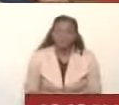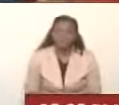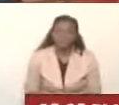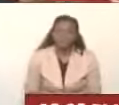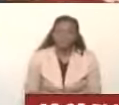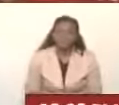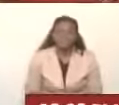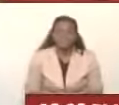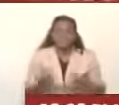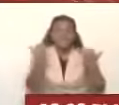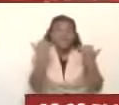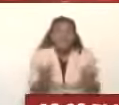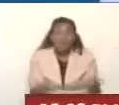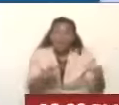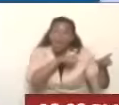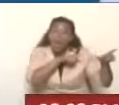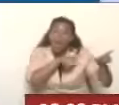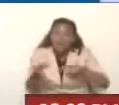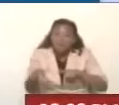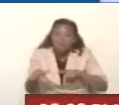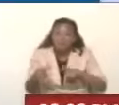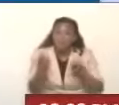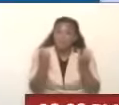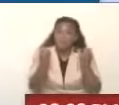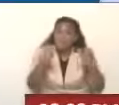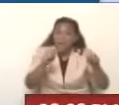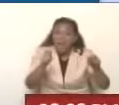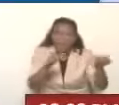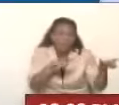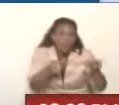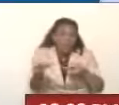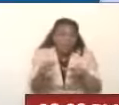Y tengo preparado,